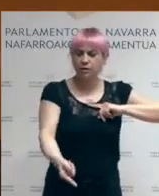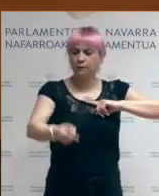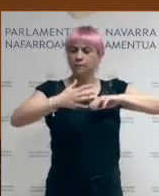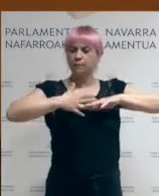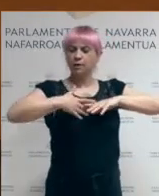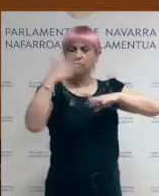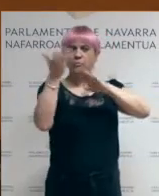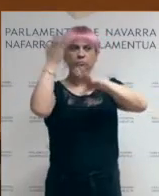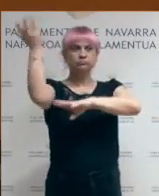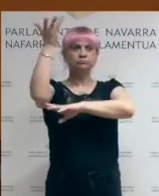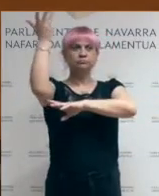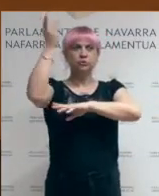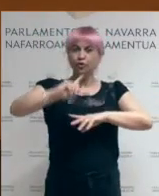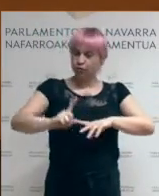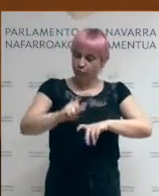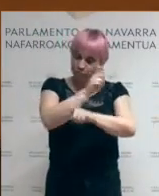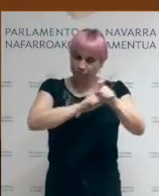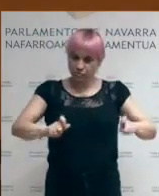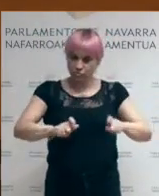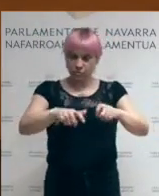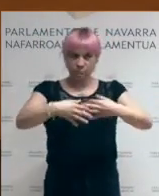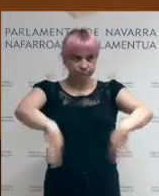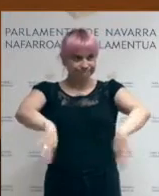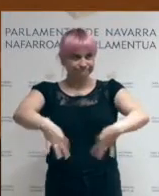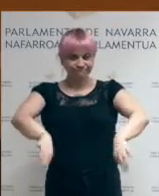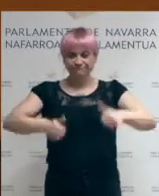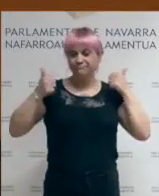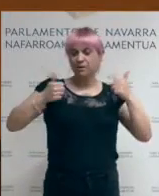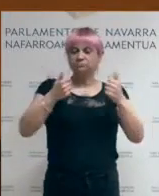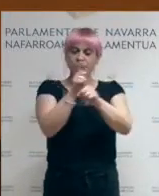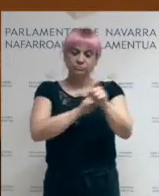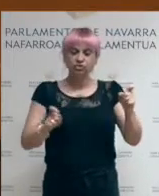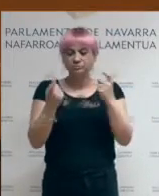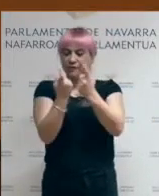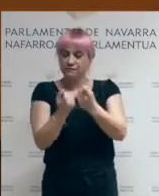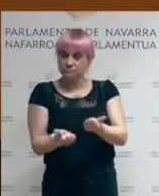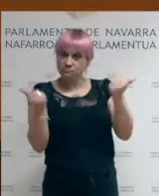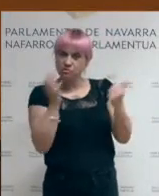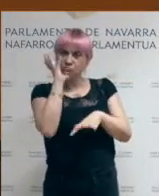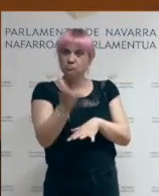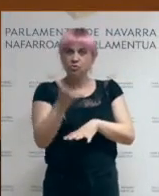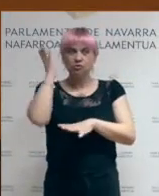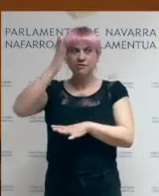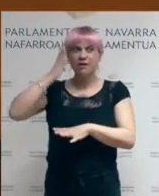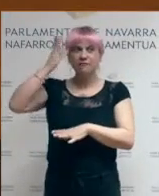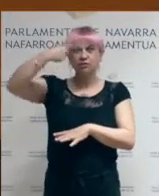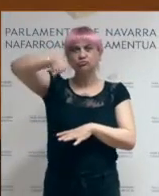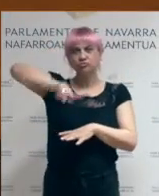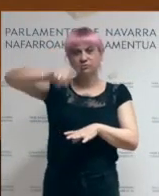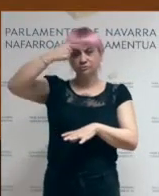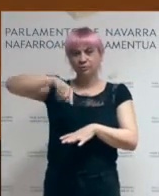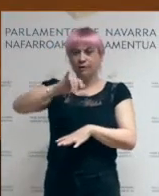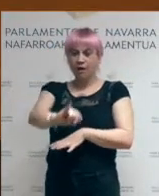privilegiadas, sino en acoger a los más desfavorecidos, a los más necesitados, porque en Navarra, usted lo sabe bien, hay muchos